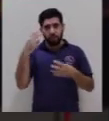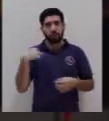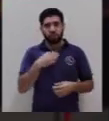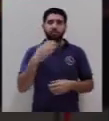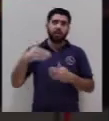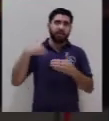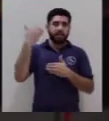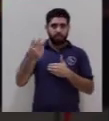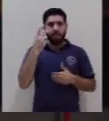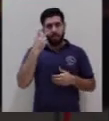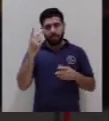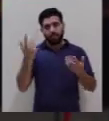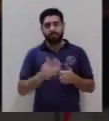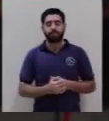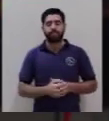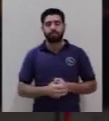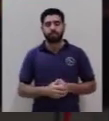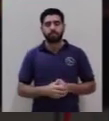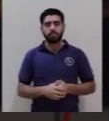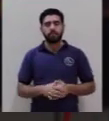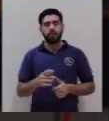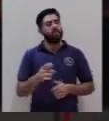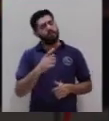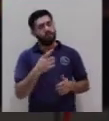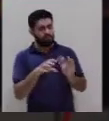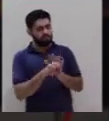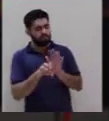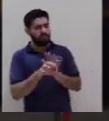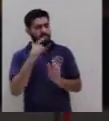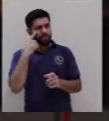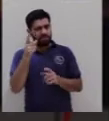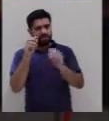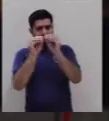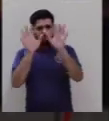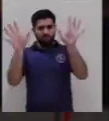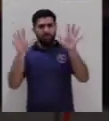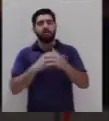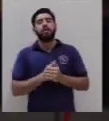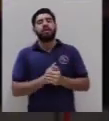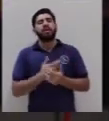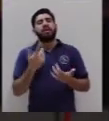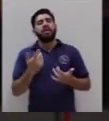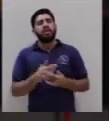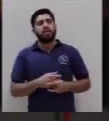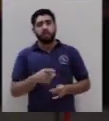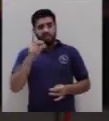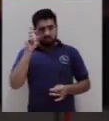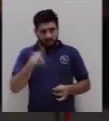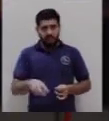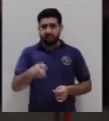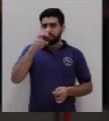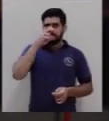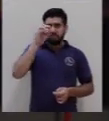gráficos que también más adelante lo vamos a ver. Y por ejemplo, un organizador gráfico no es que esté establecido cómo se